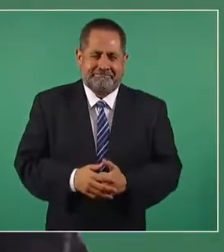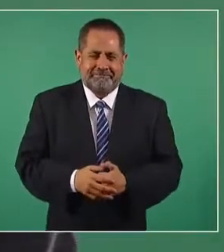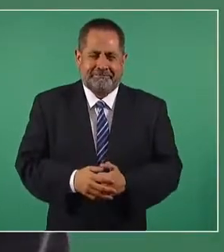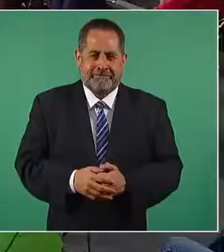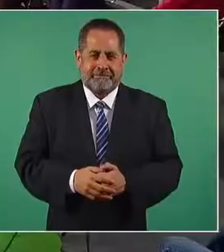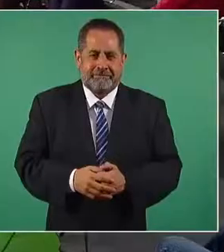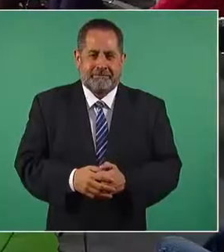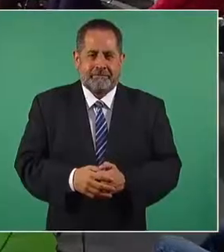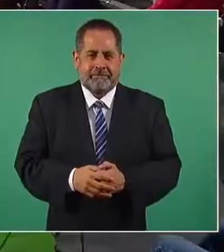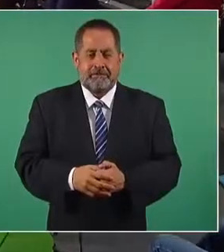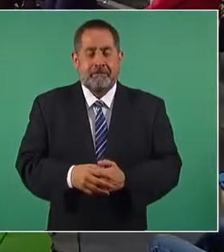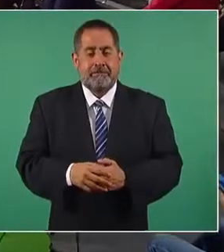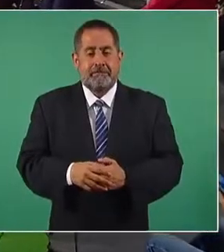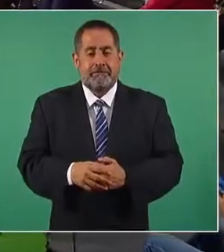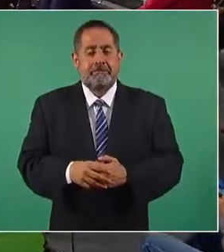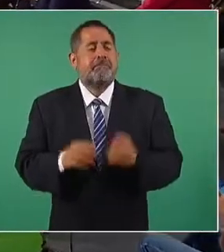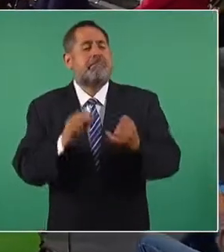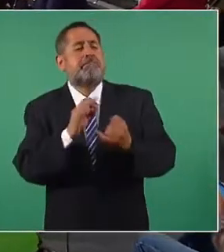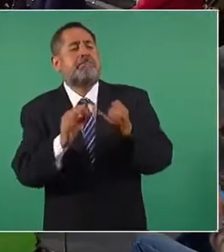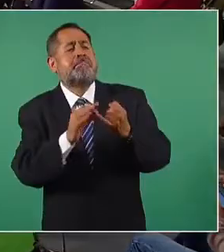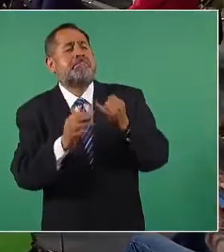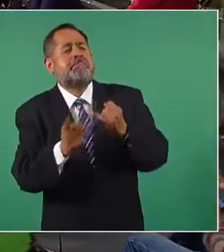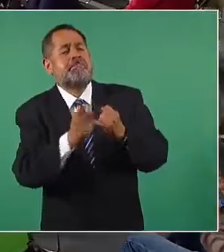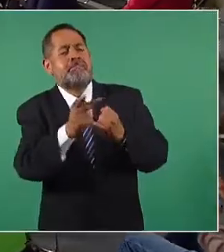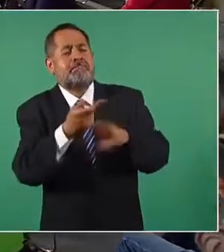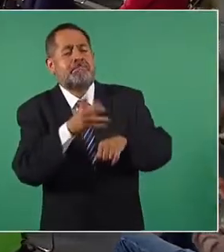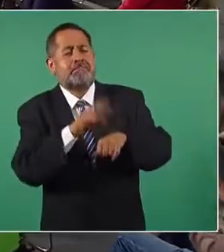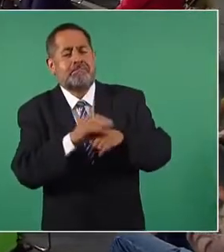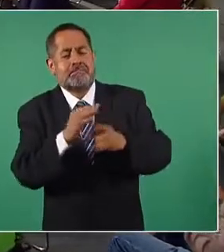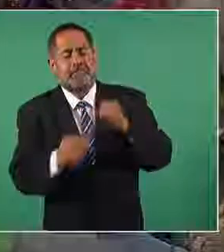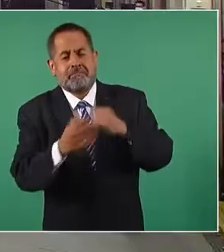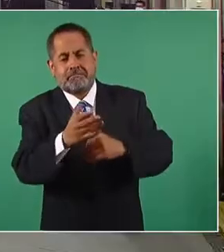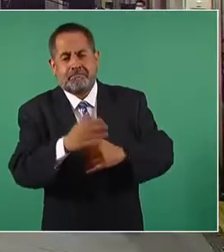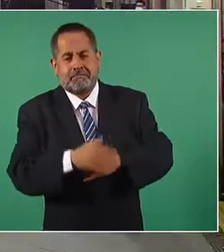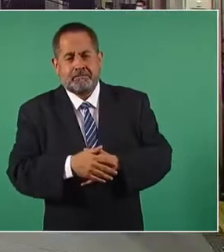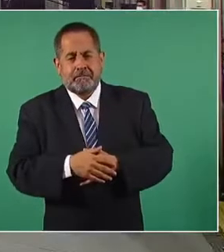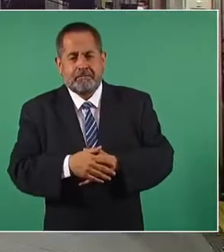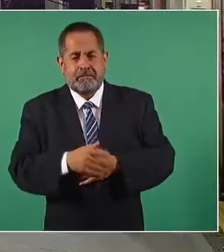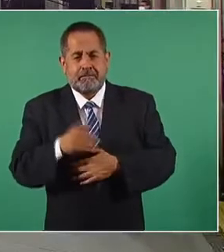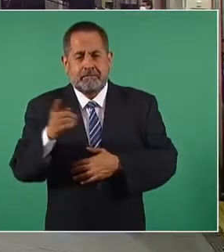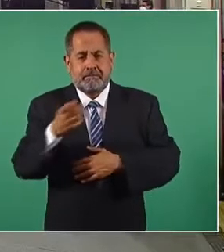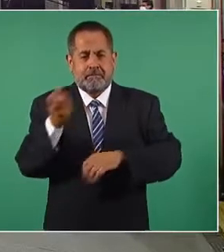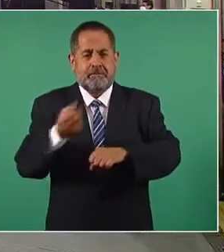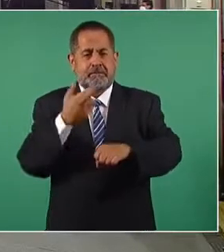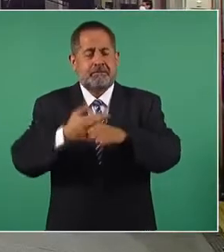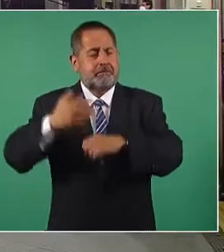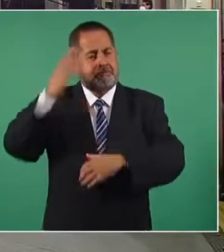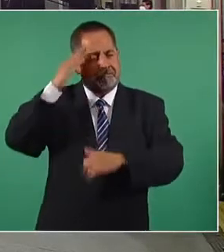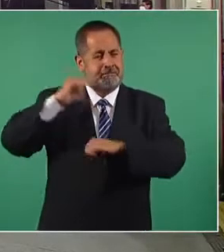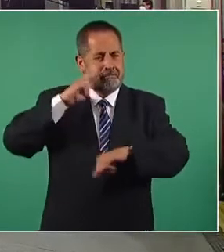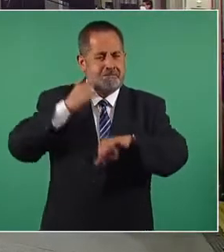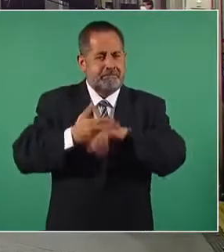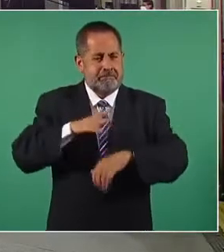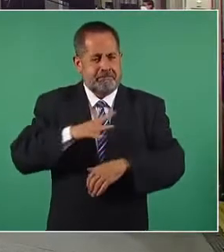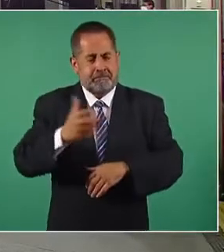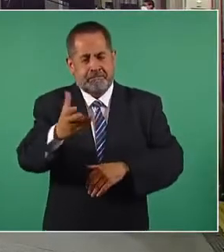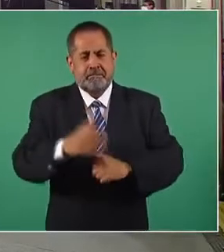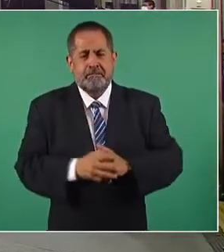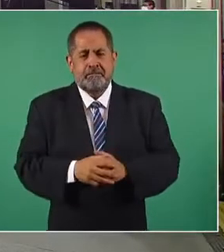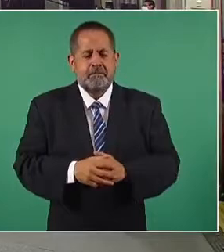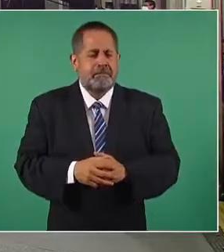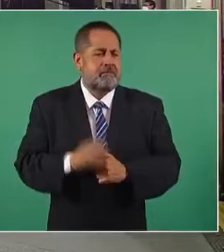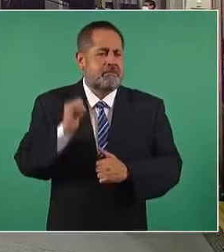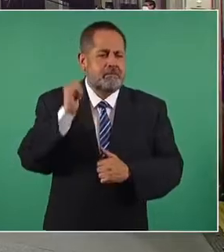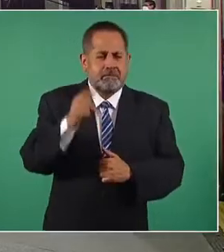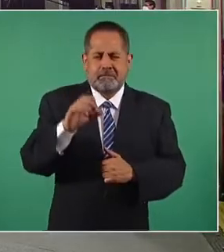Mi última intervención, porque es la tercera y última, presidente, si me permite, está mi secretario general aquí presente. No se